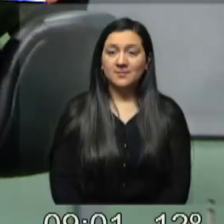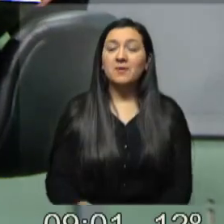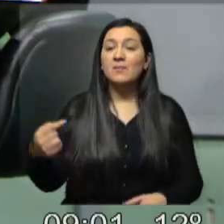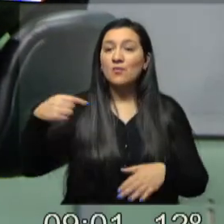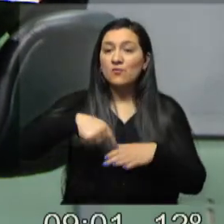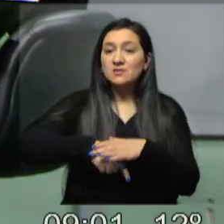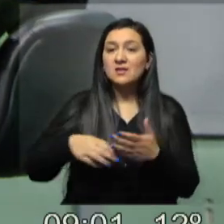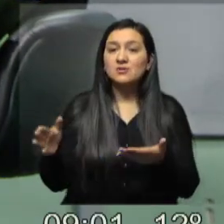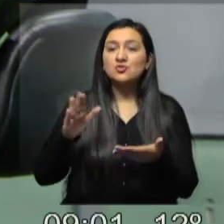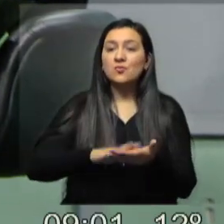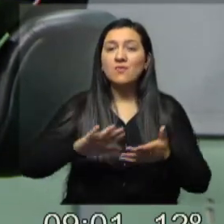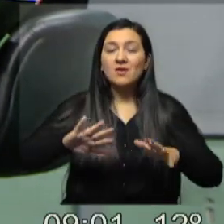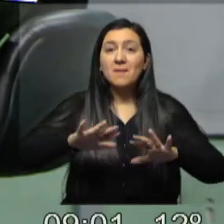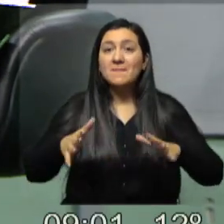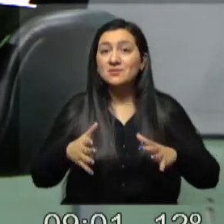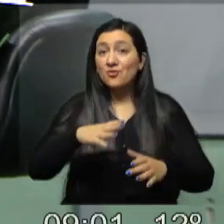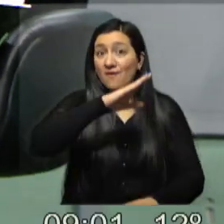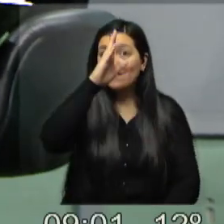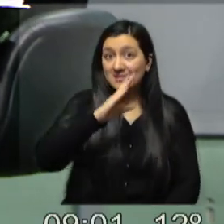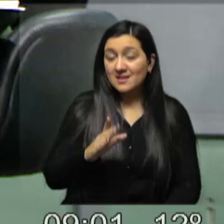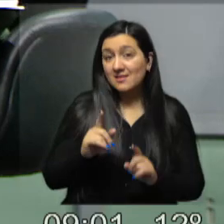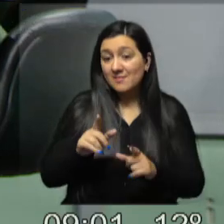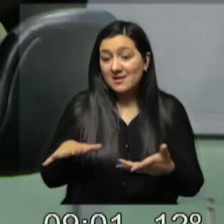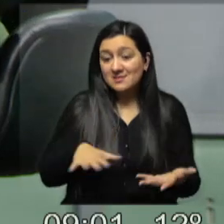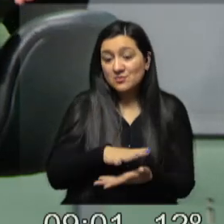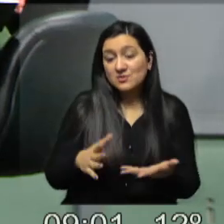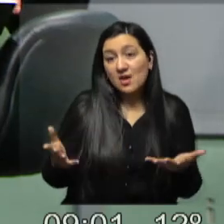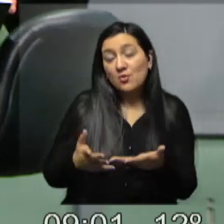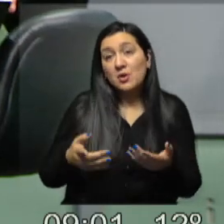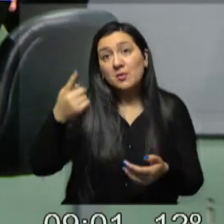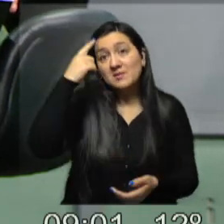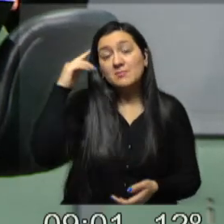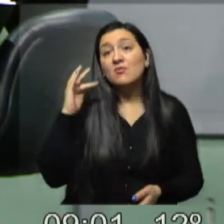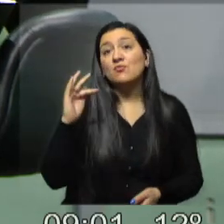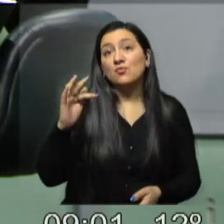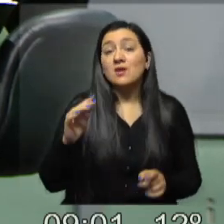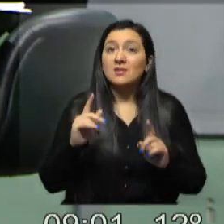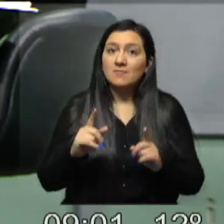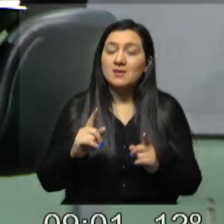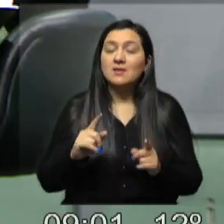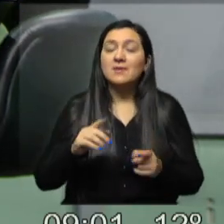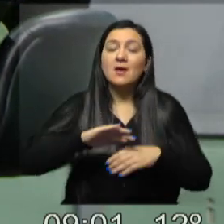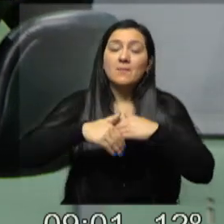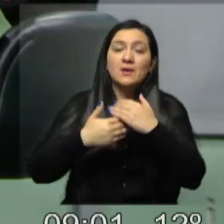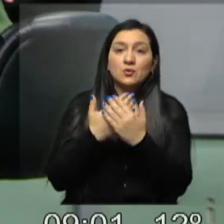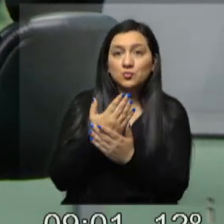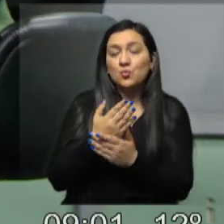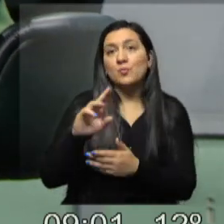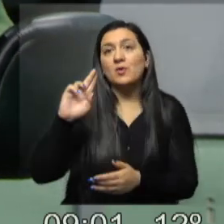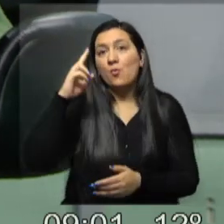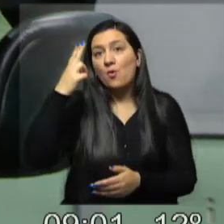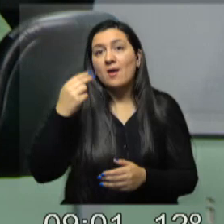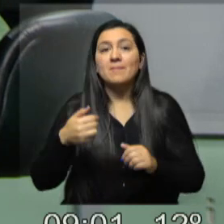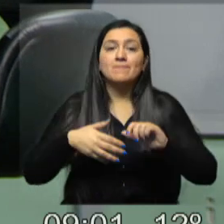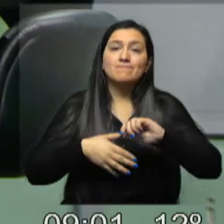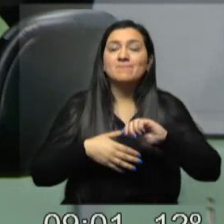conversar un poco más sobre lo que pasó en Brasil y sobre todo la situación actual y la perspectiva. ¿Qué es lo que se viene para Uruguay, para el Mercosur, para el continente? Estamos recibiendo